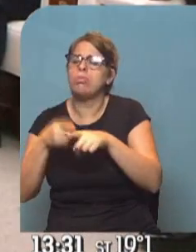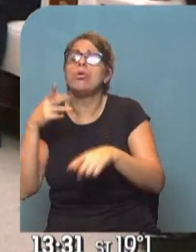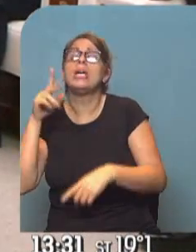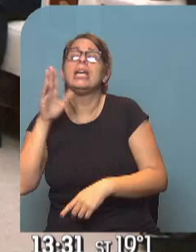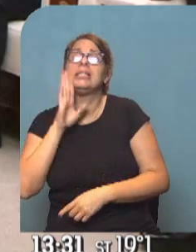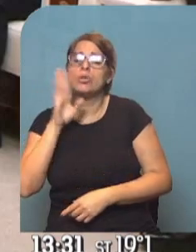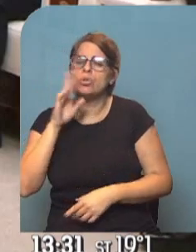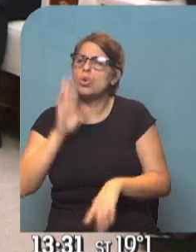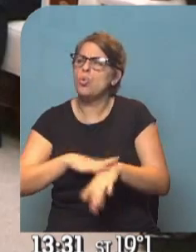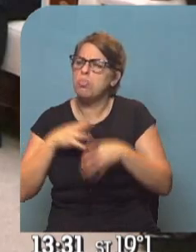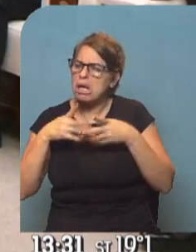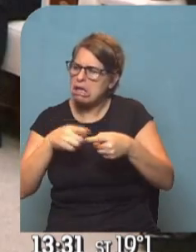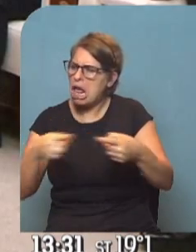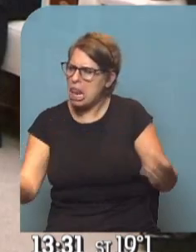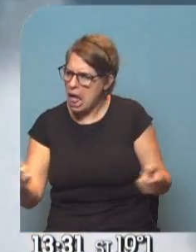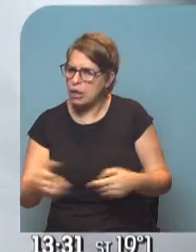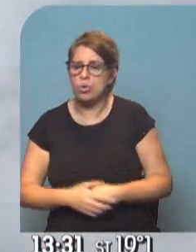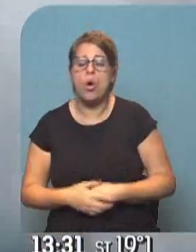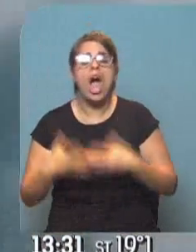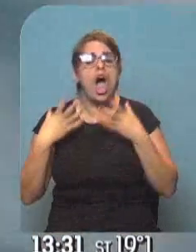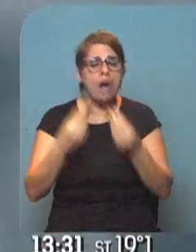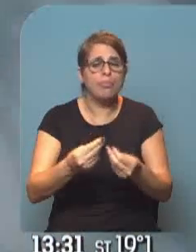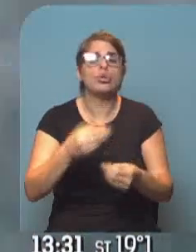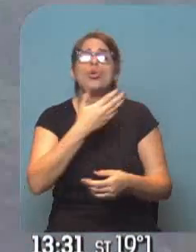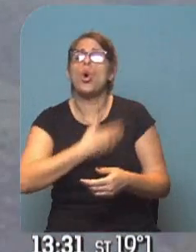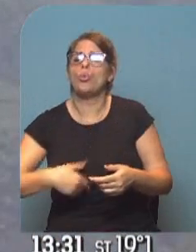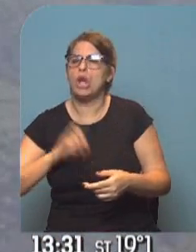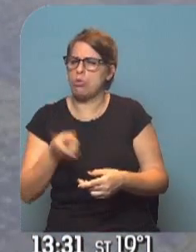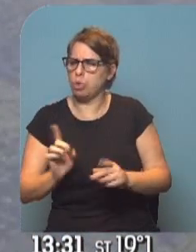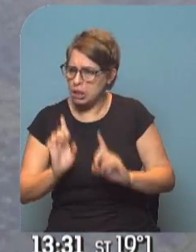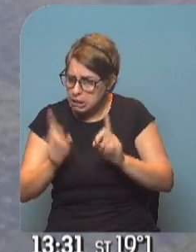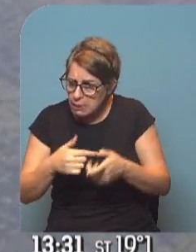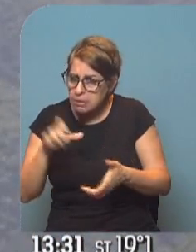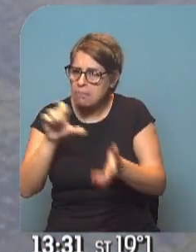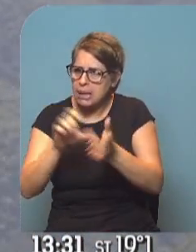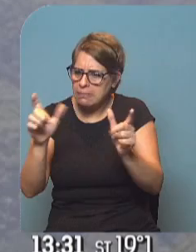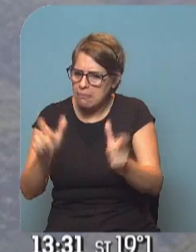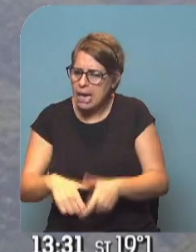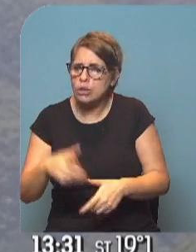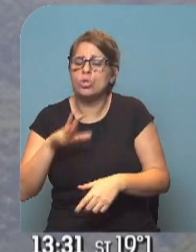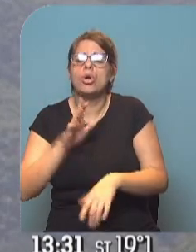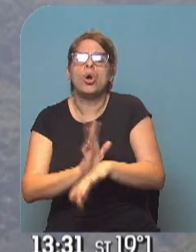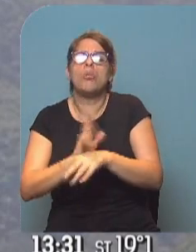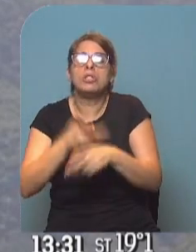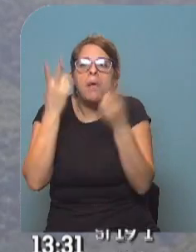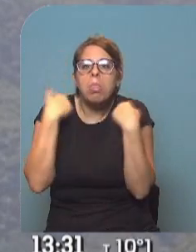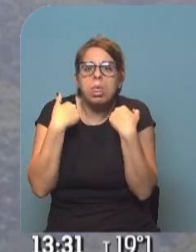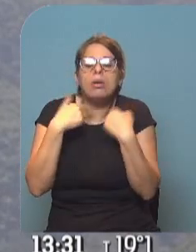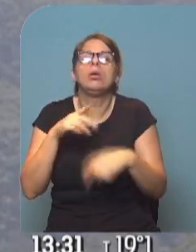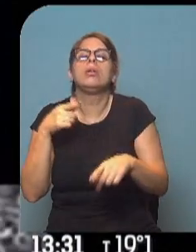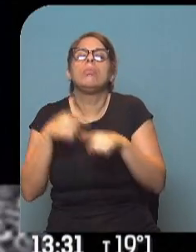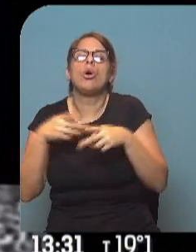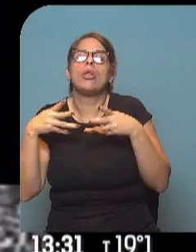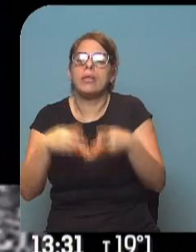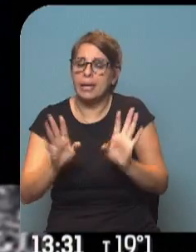duración del conflicto, su aval a gobiernos autoritarios y la reducción del país a un rol de peón en una guerra por